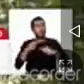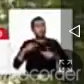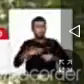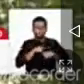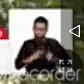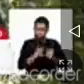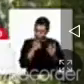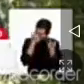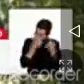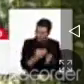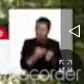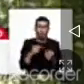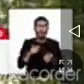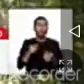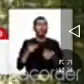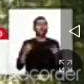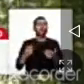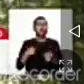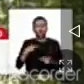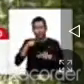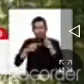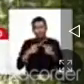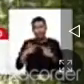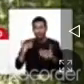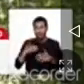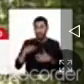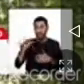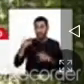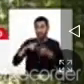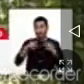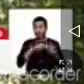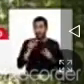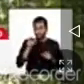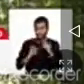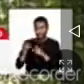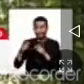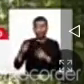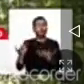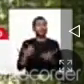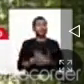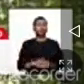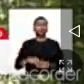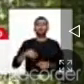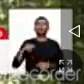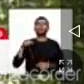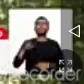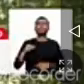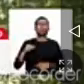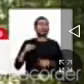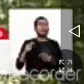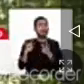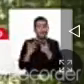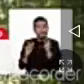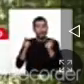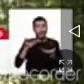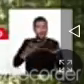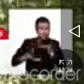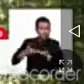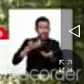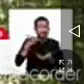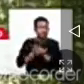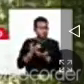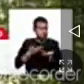corazón y las decisiones. La integración no se explica, como han explicado los cancilleres, sin precisamente libertad económica y de